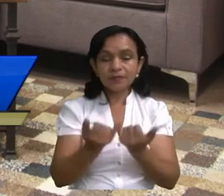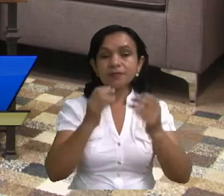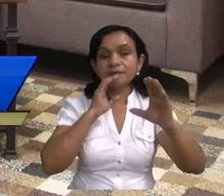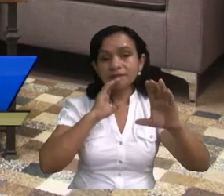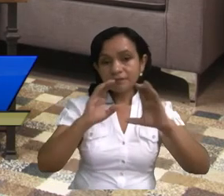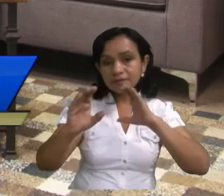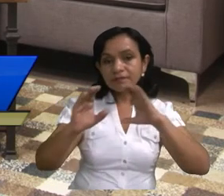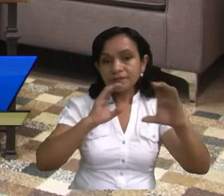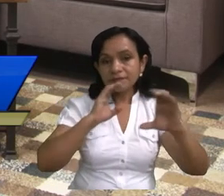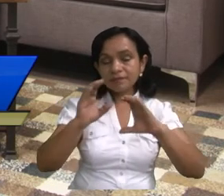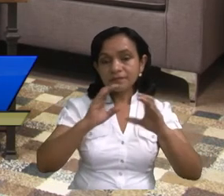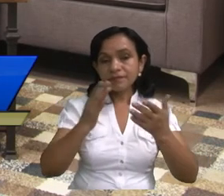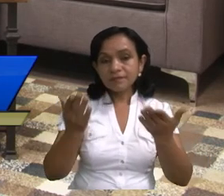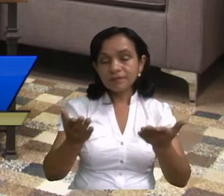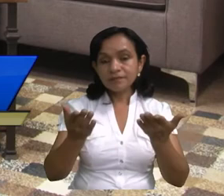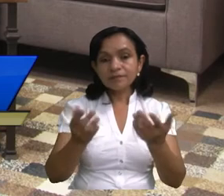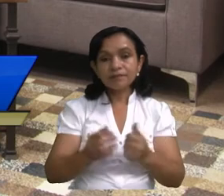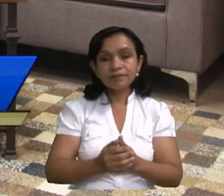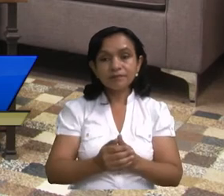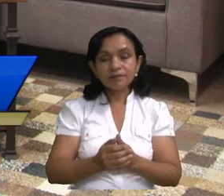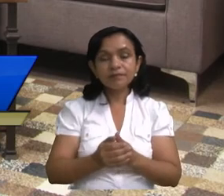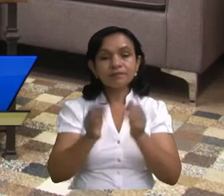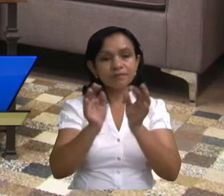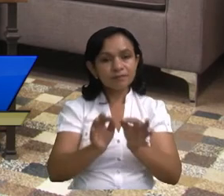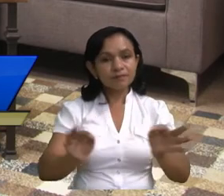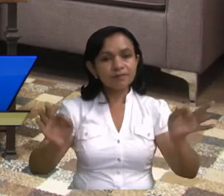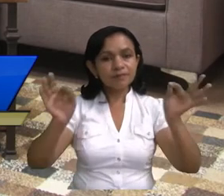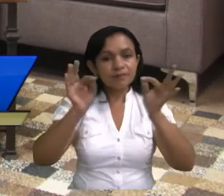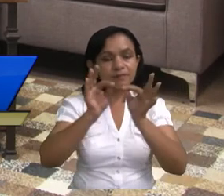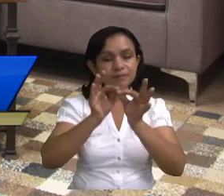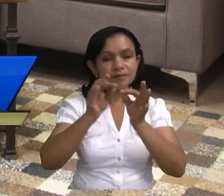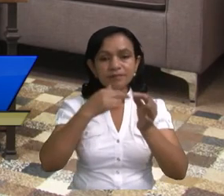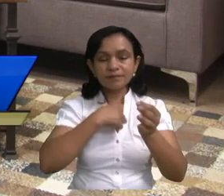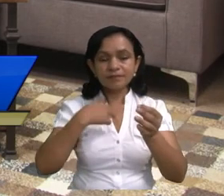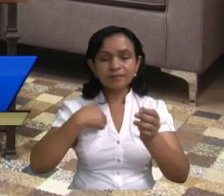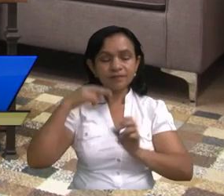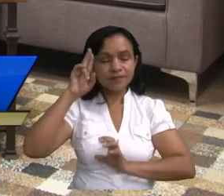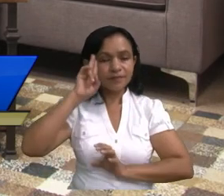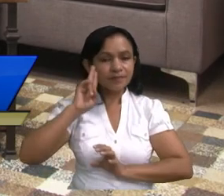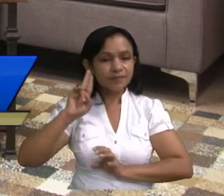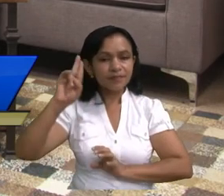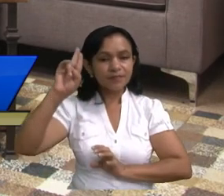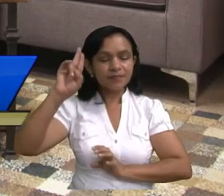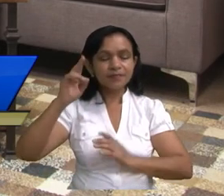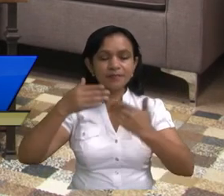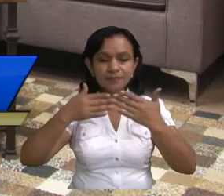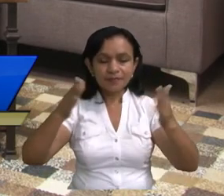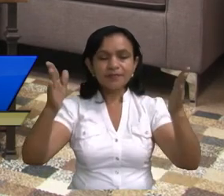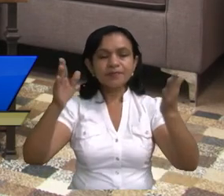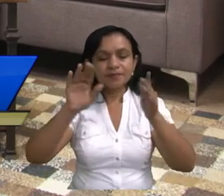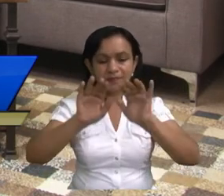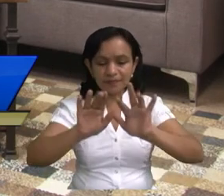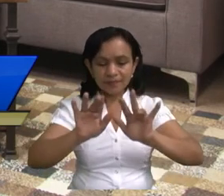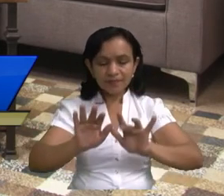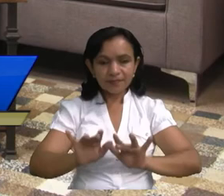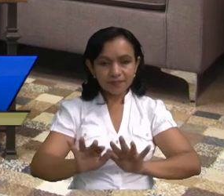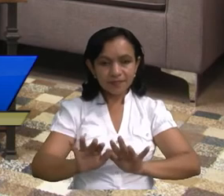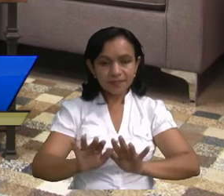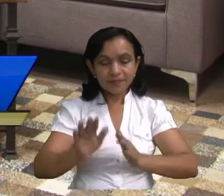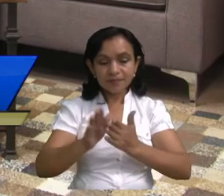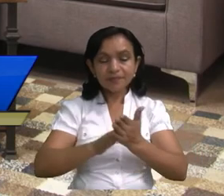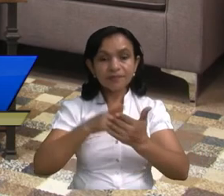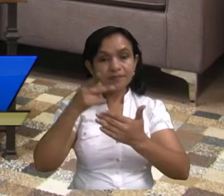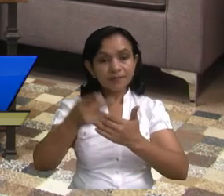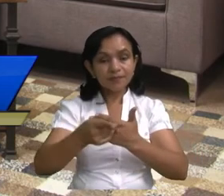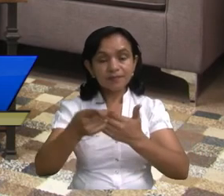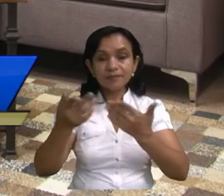Comunicaciones, para nosotros es un rol importante, lo va a jugar la Universidad Abierta en Línea. Claro que y sí, los una programas plataforma que tenemos en nuestra universidad